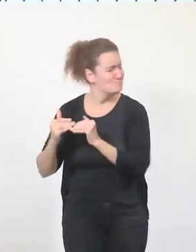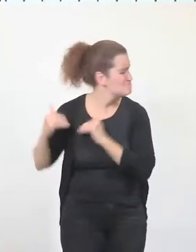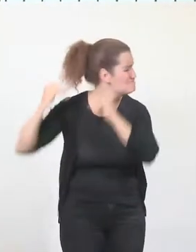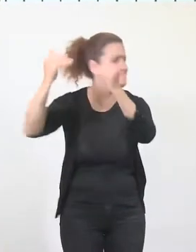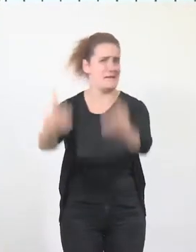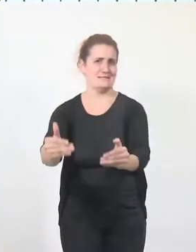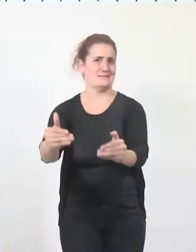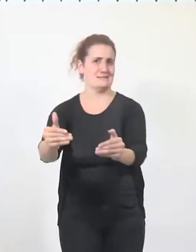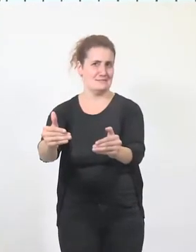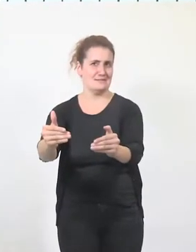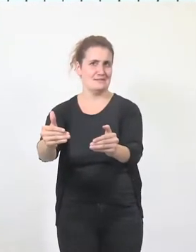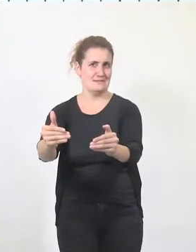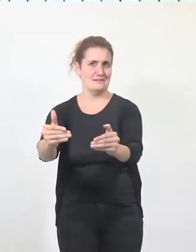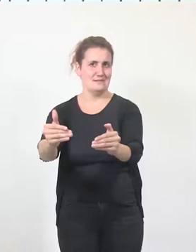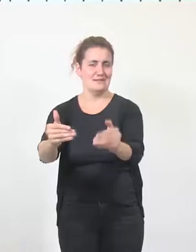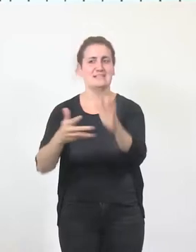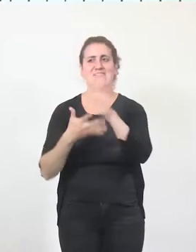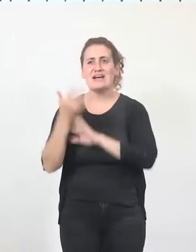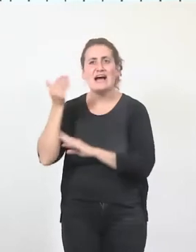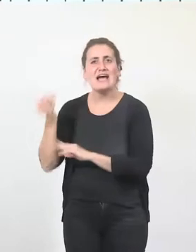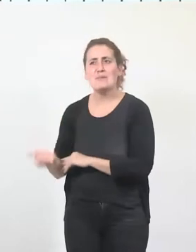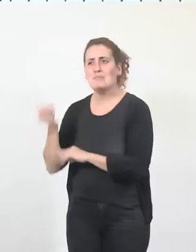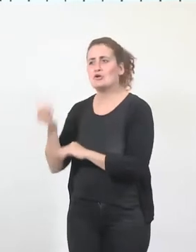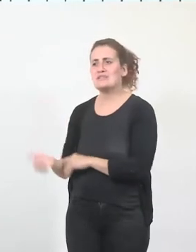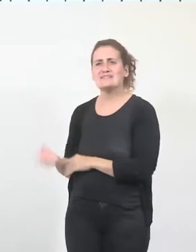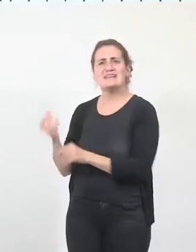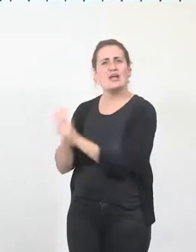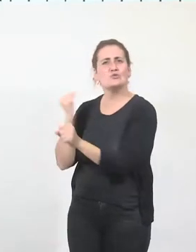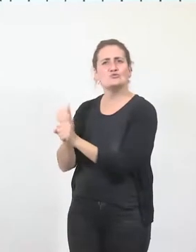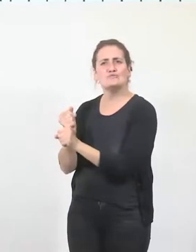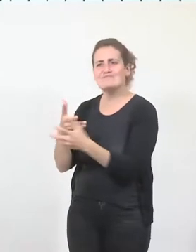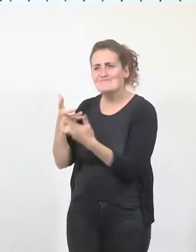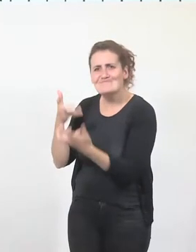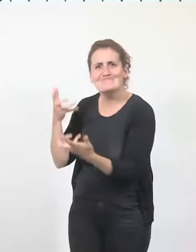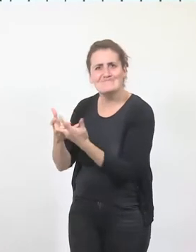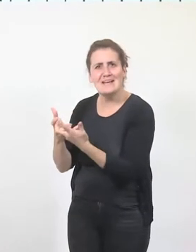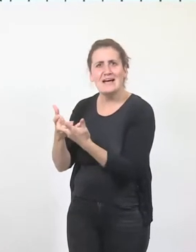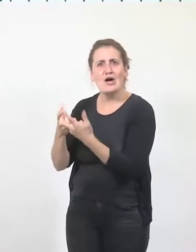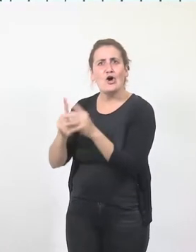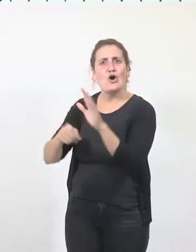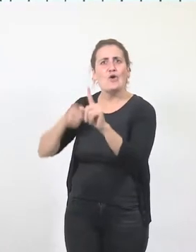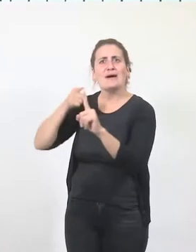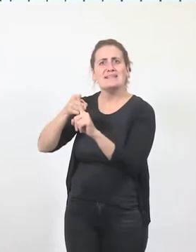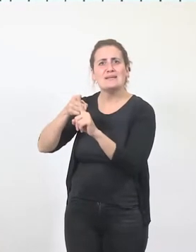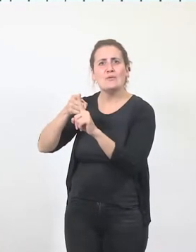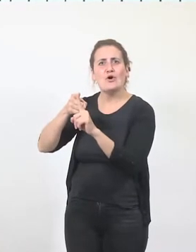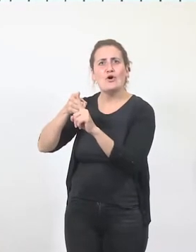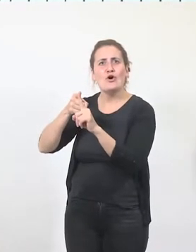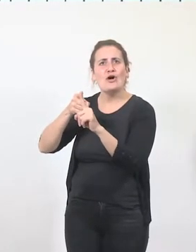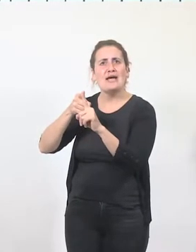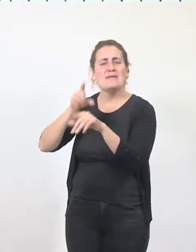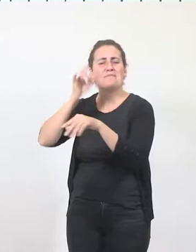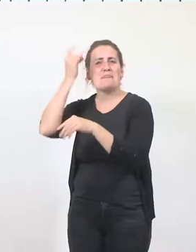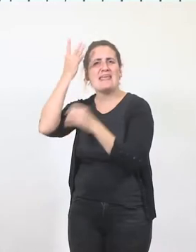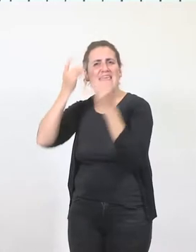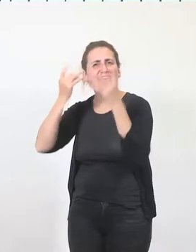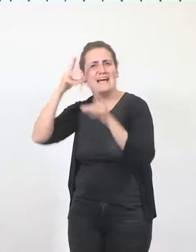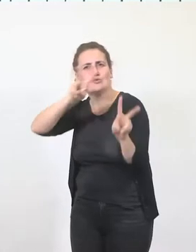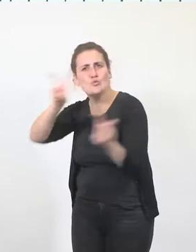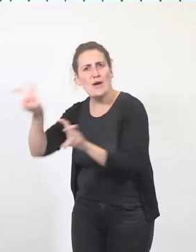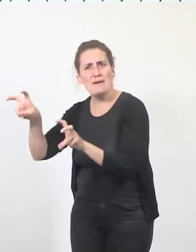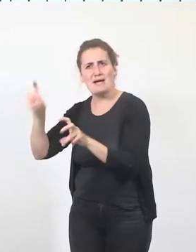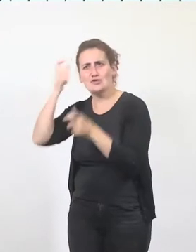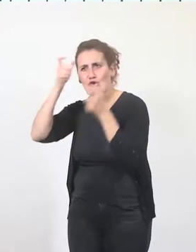Yo creo que tiene más importancia luchar también para introducir ideas nuevas,